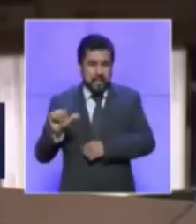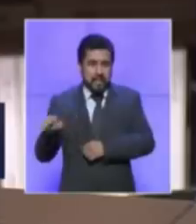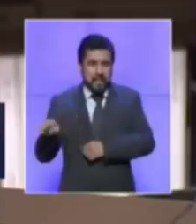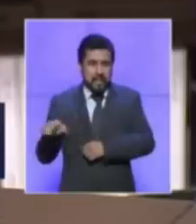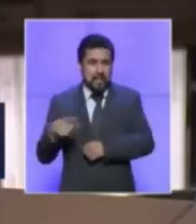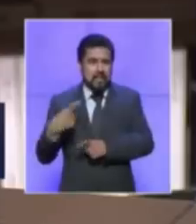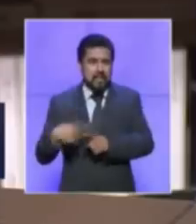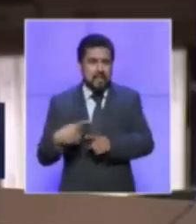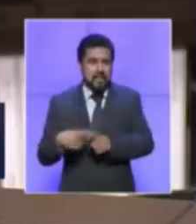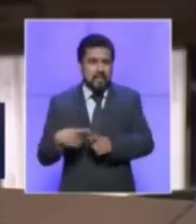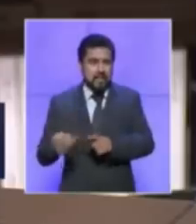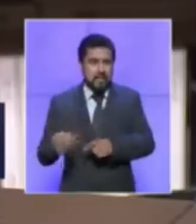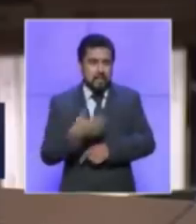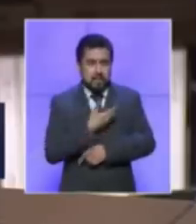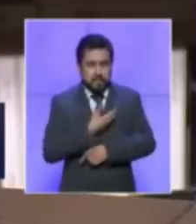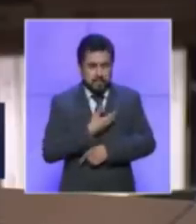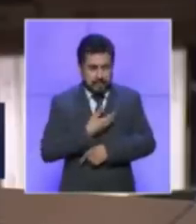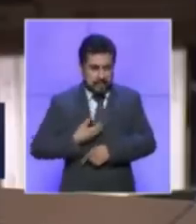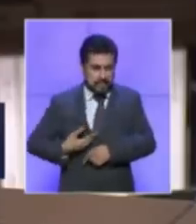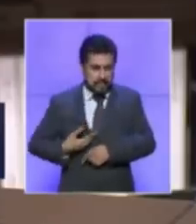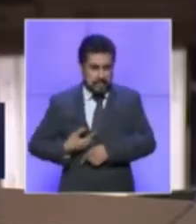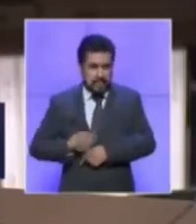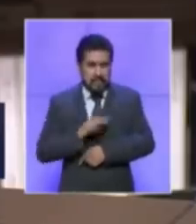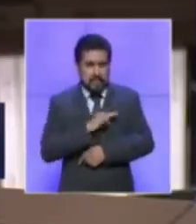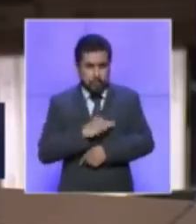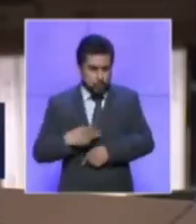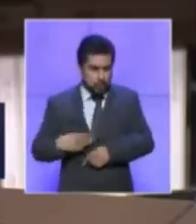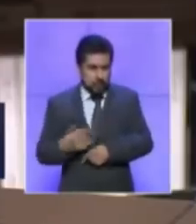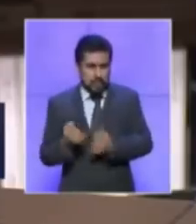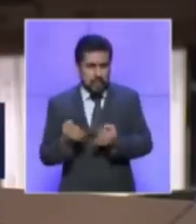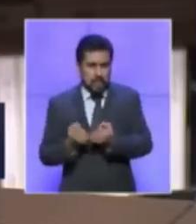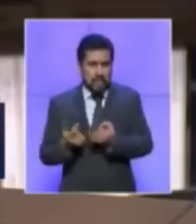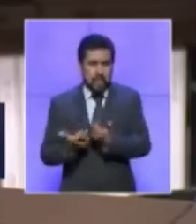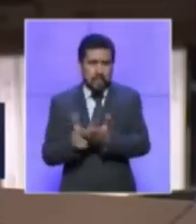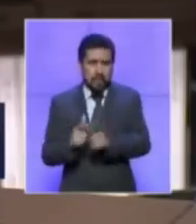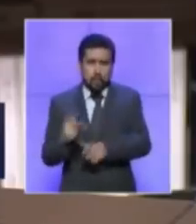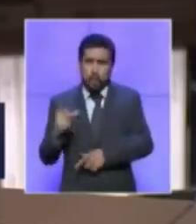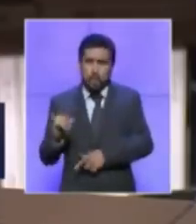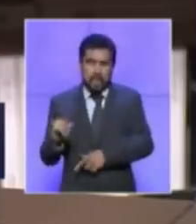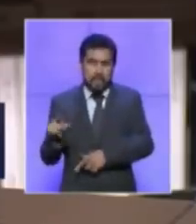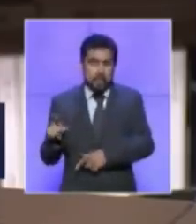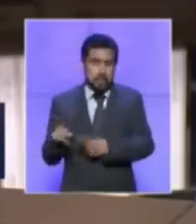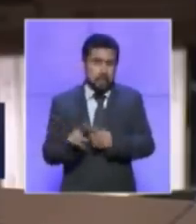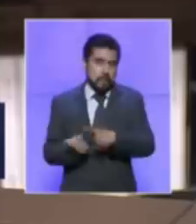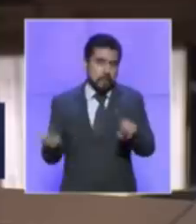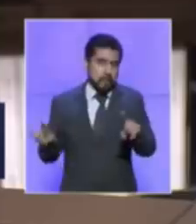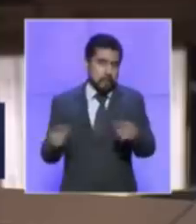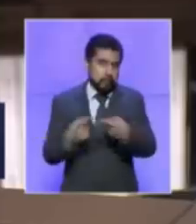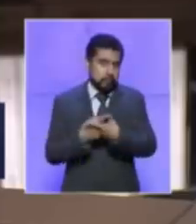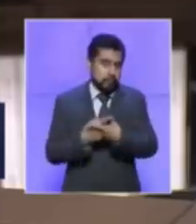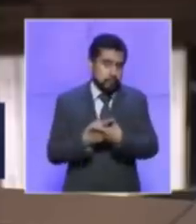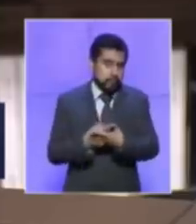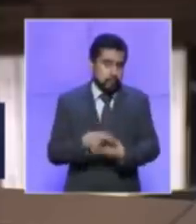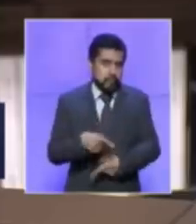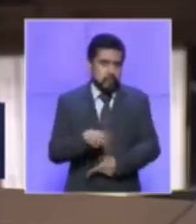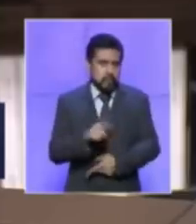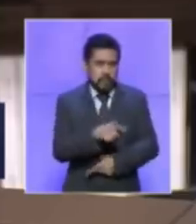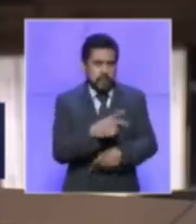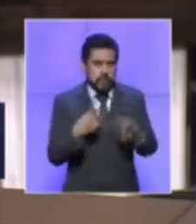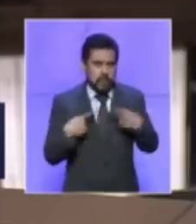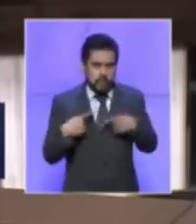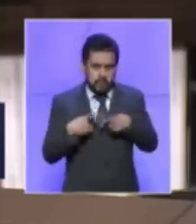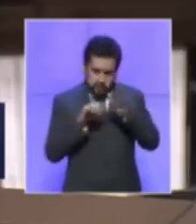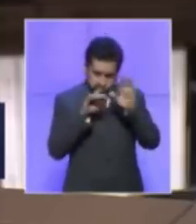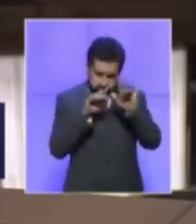que son cambiados a finales de este año o el próximo debe cambiarse todo el tribunal electoral del poder judicial de la federación y ahí hay